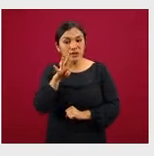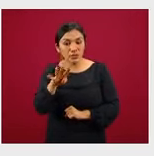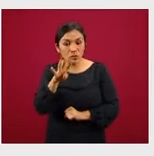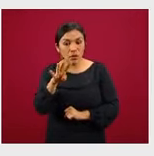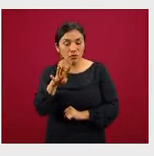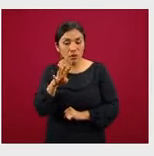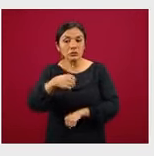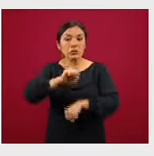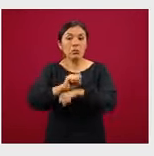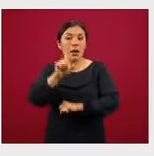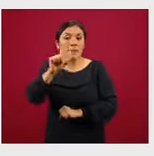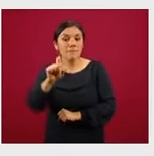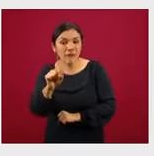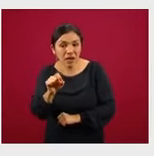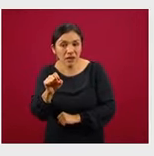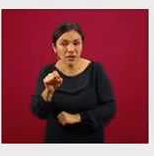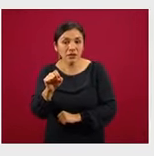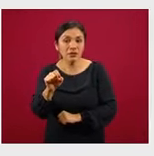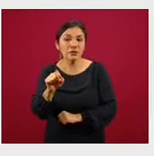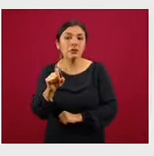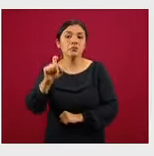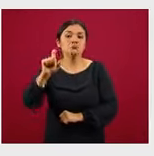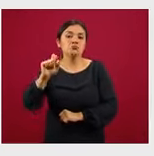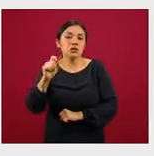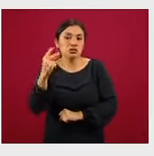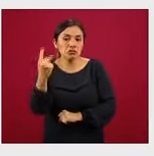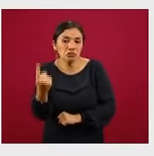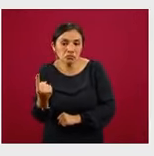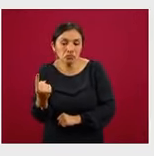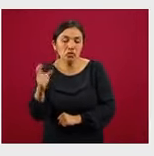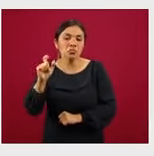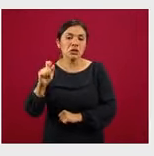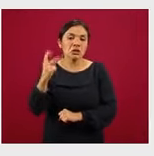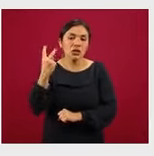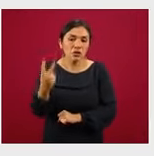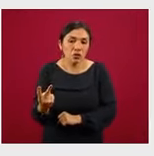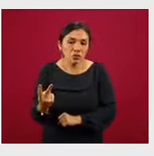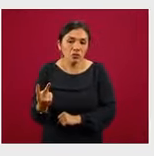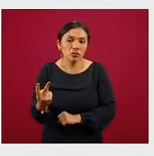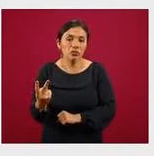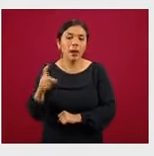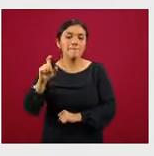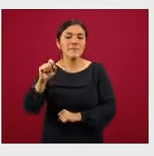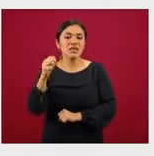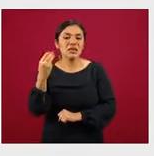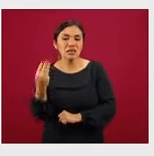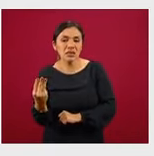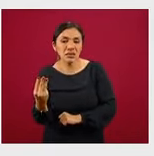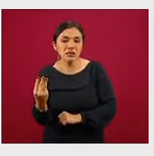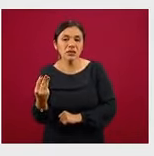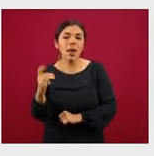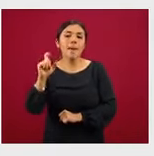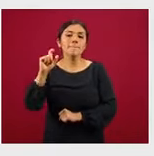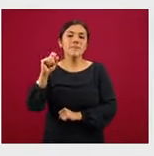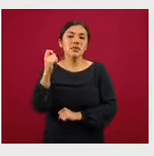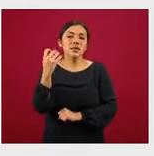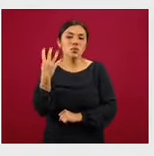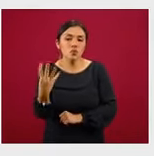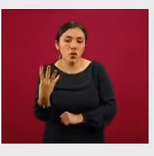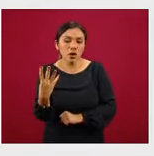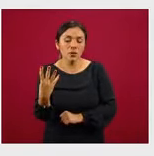19, 20, 21, 22, 23,